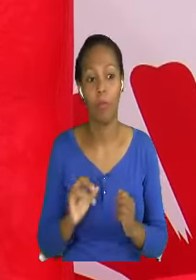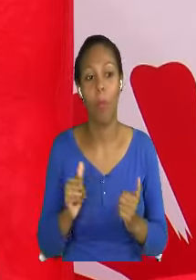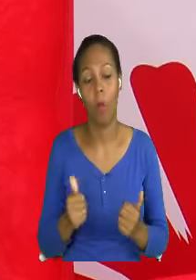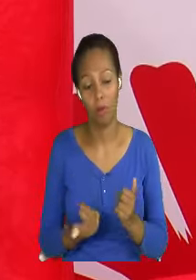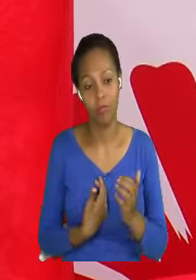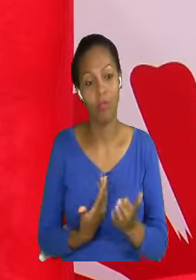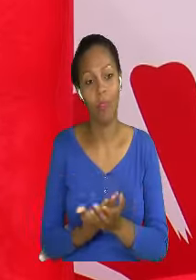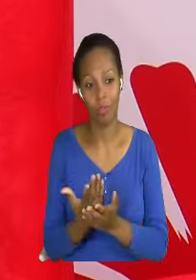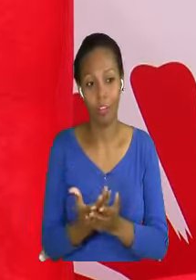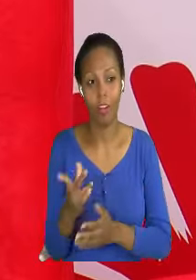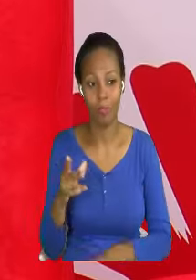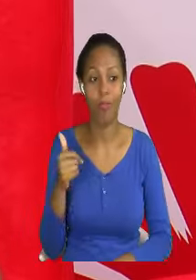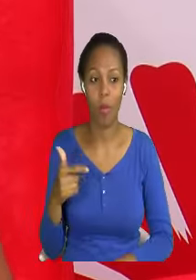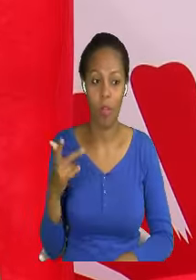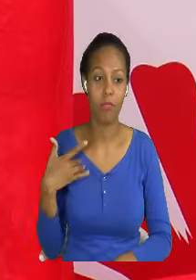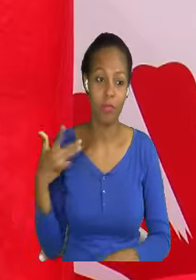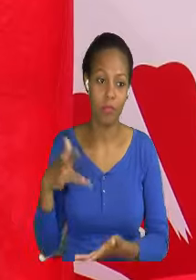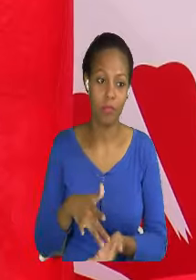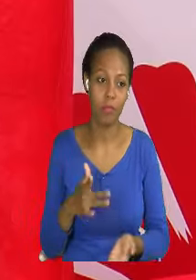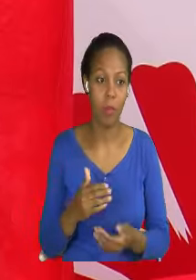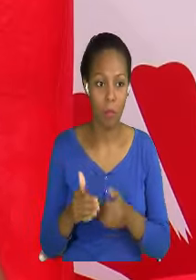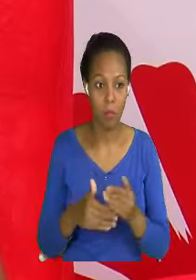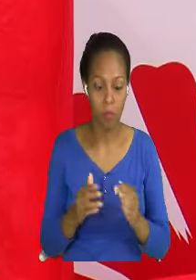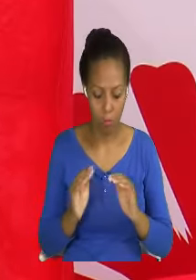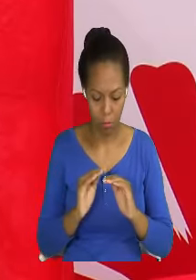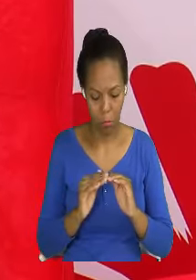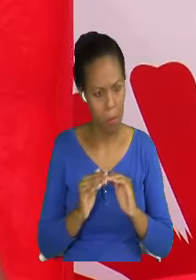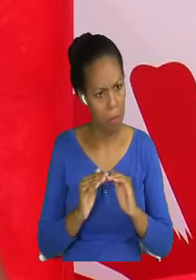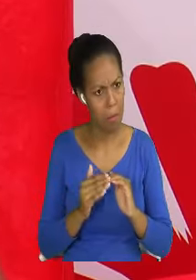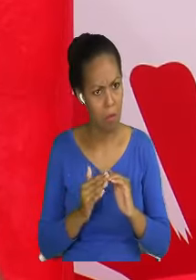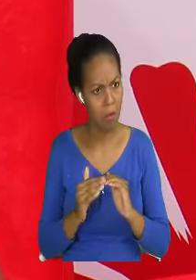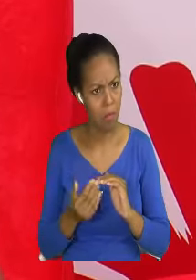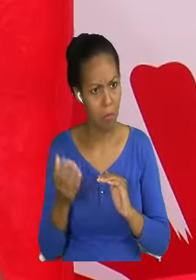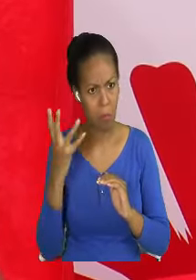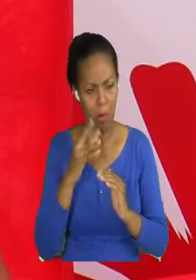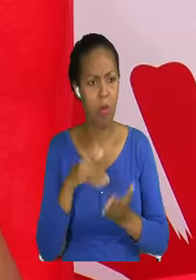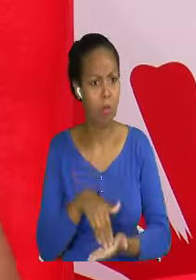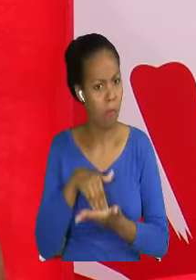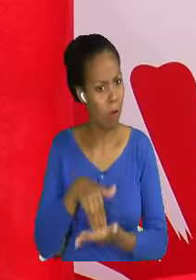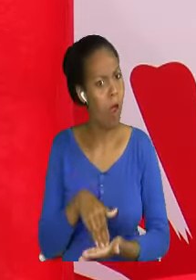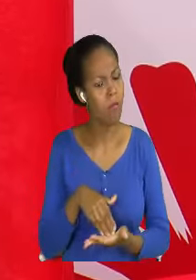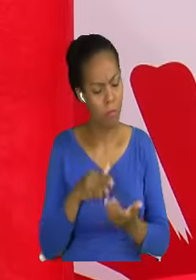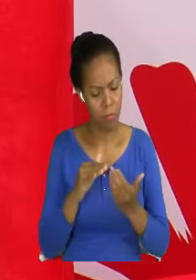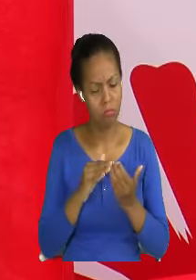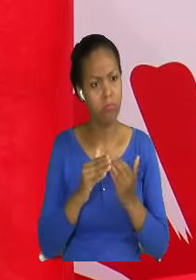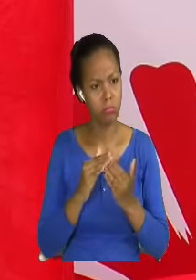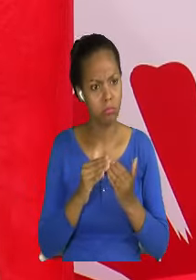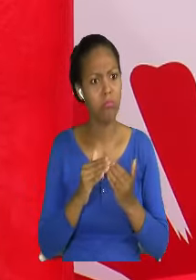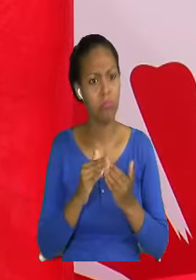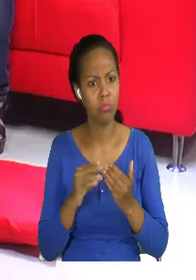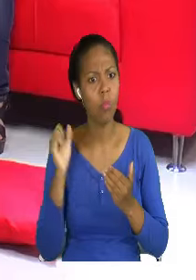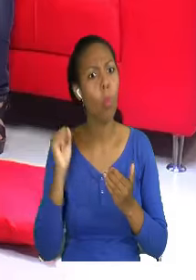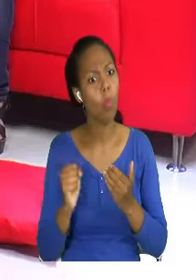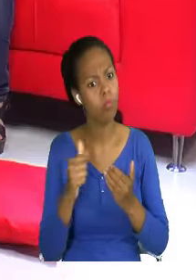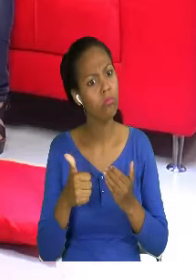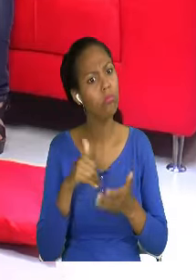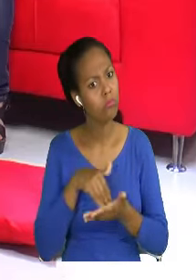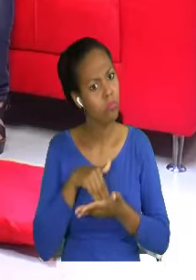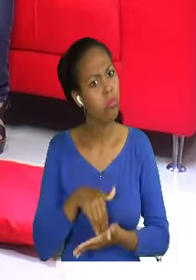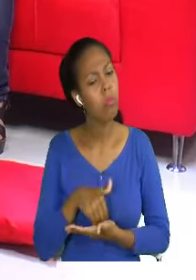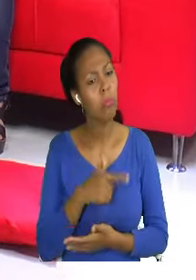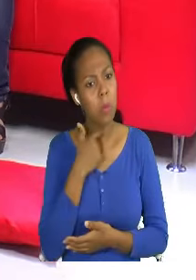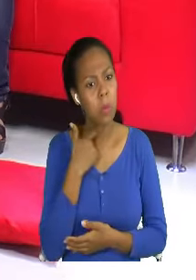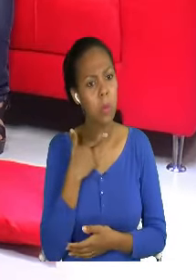recomiendo y pues las uñas también desde que lo estoy utilizando las tengo súper fortalecidas. Sí. ayuda mucho a fortalecer las uñas. Bueno, entonces,